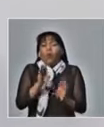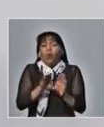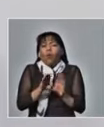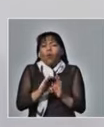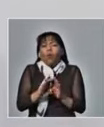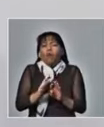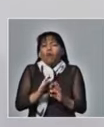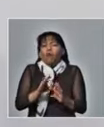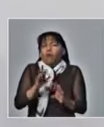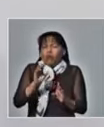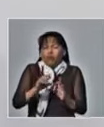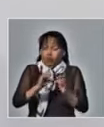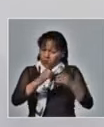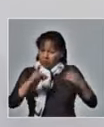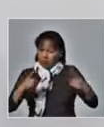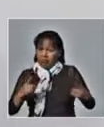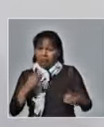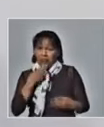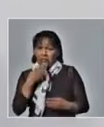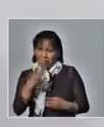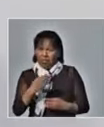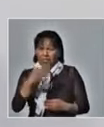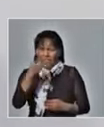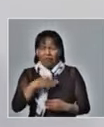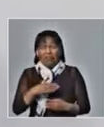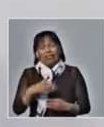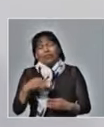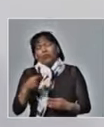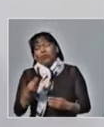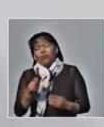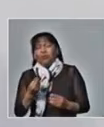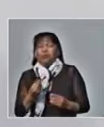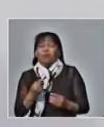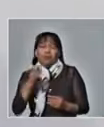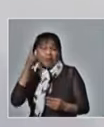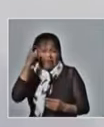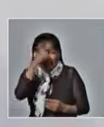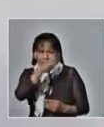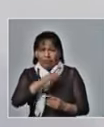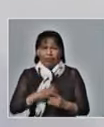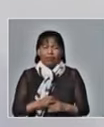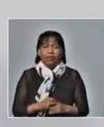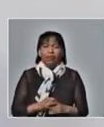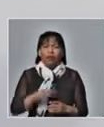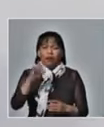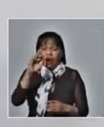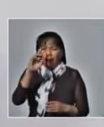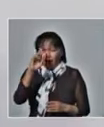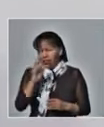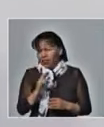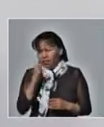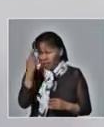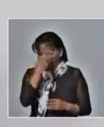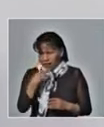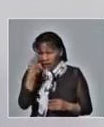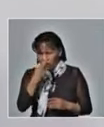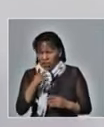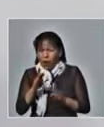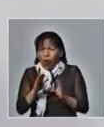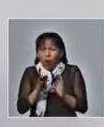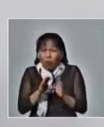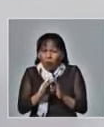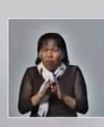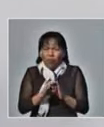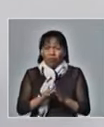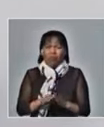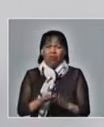los empresarios y los desarrolladores bien saben que es el dolor de cabeza. Y eso pasa por revisar la operación de ese monstruo burocrático que es la